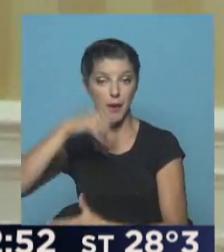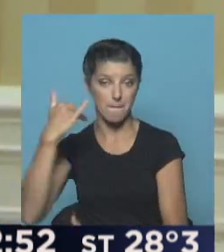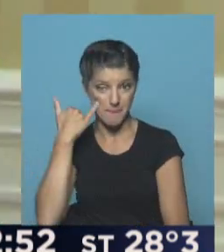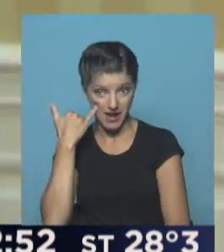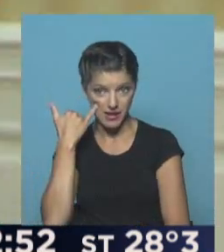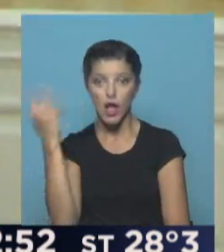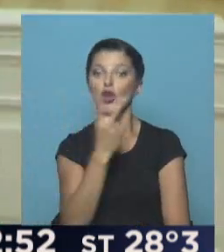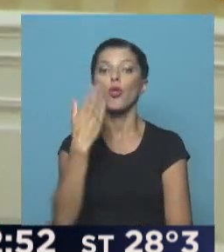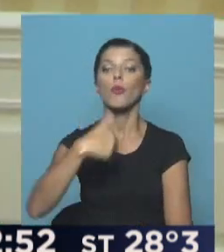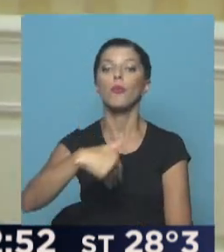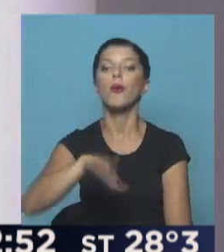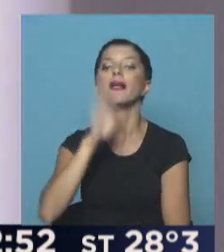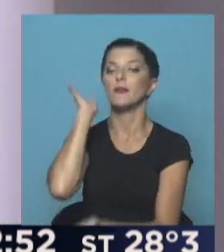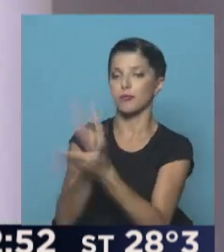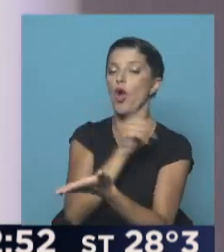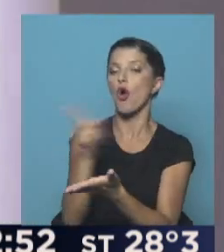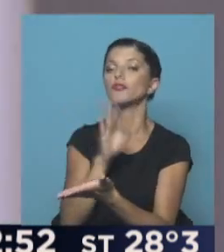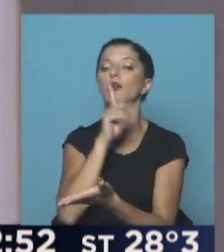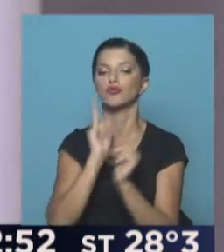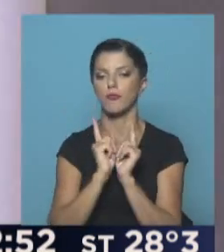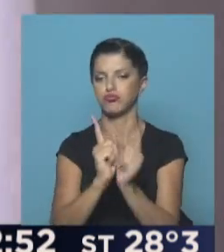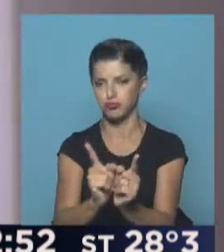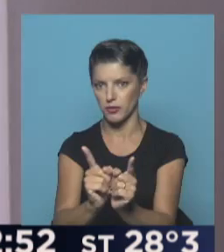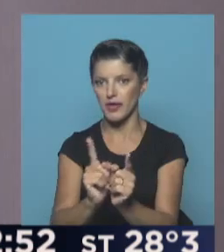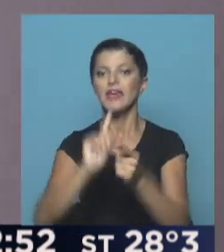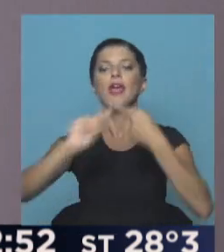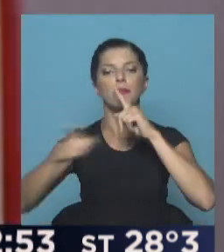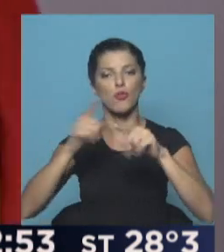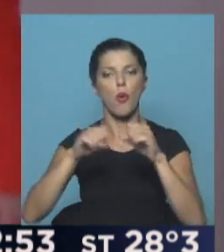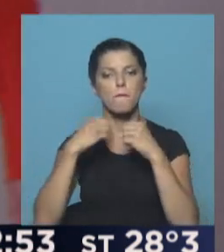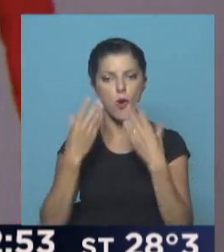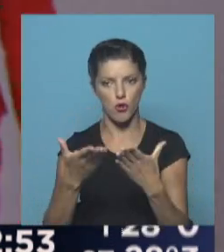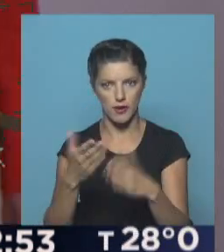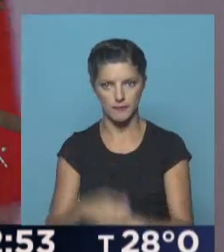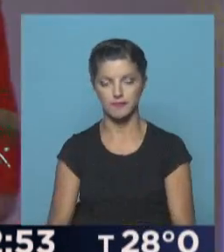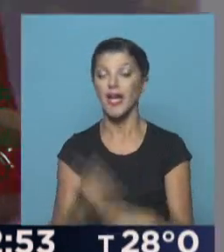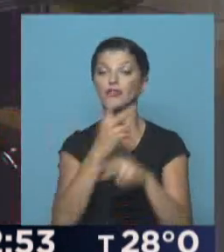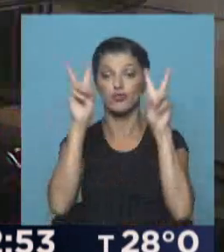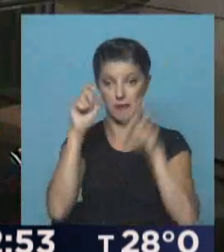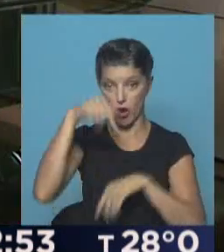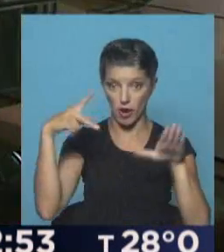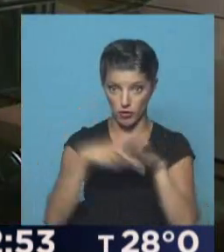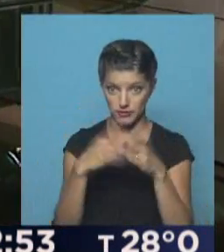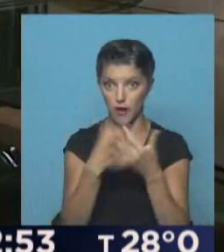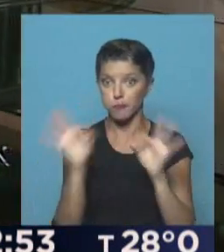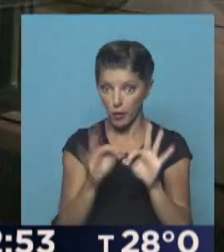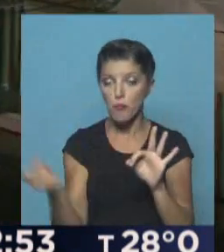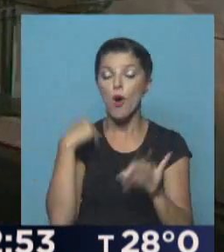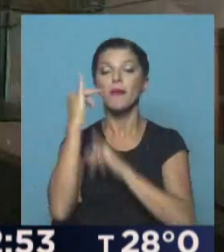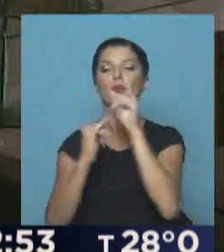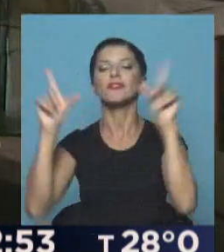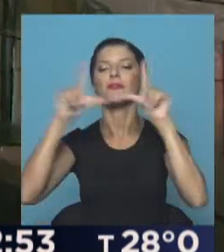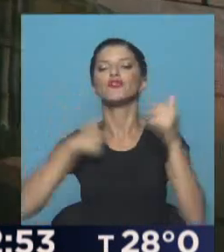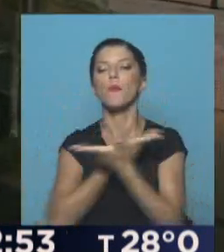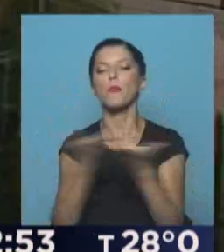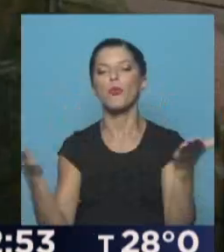mantener las sanciones contra Rusia, renovando su alianza. Los detalles cuando regresemos en esta edición